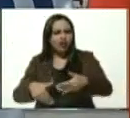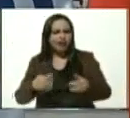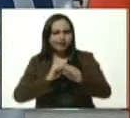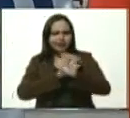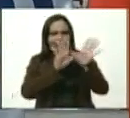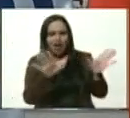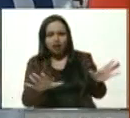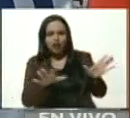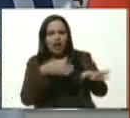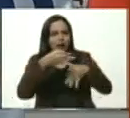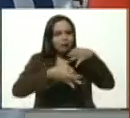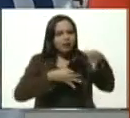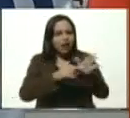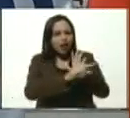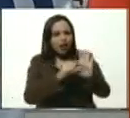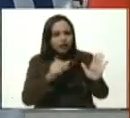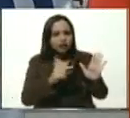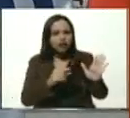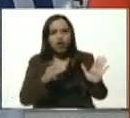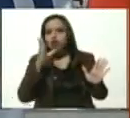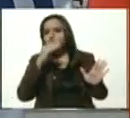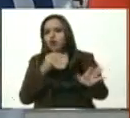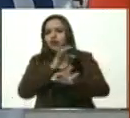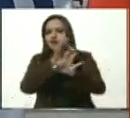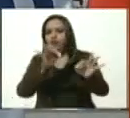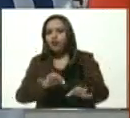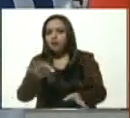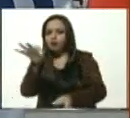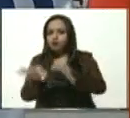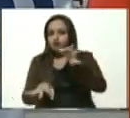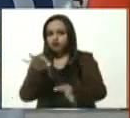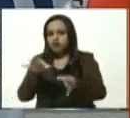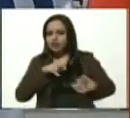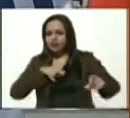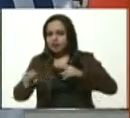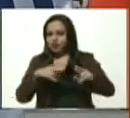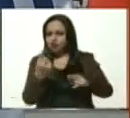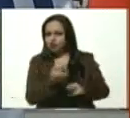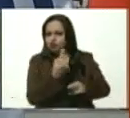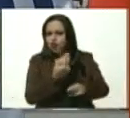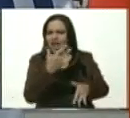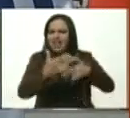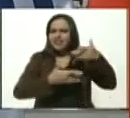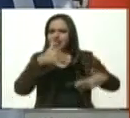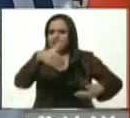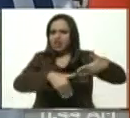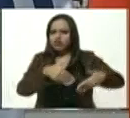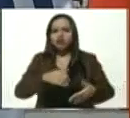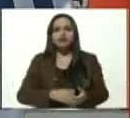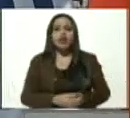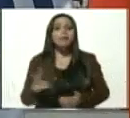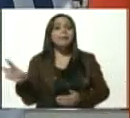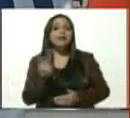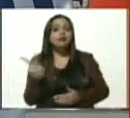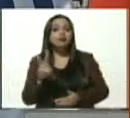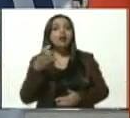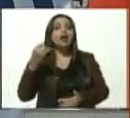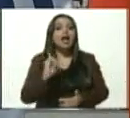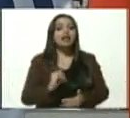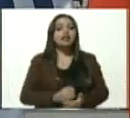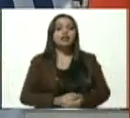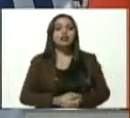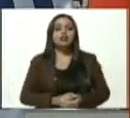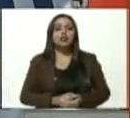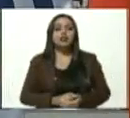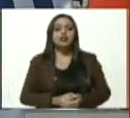como tal, pues no hay tipos penales propios que correspondan únicamente a jornadas electorales. En Venezuela existen